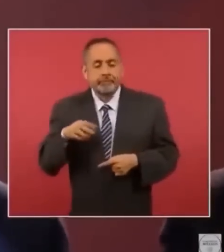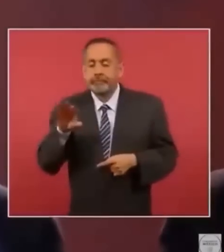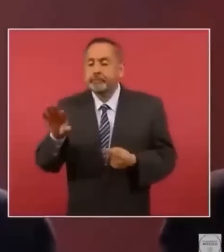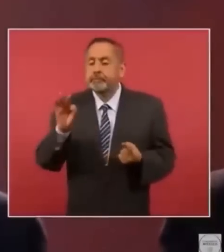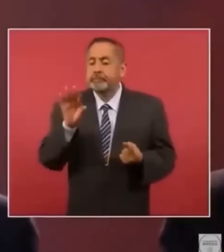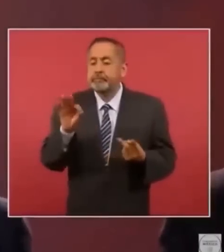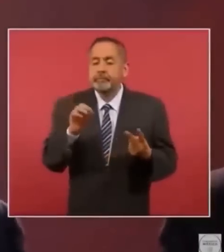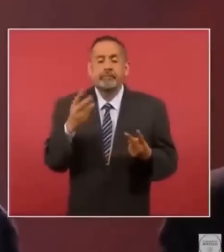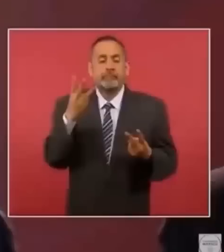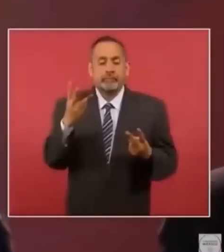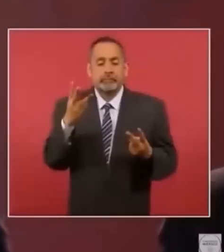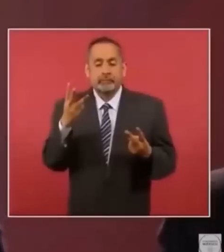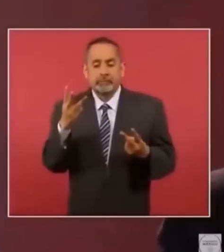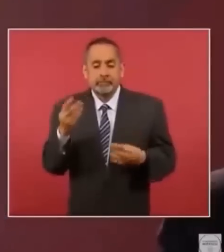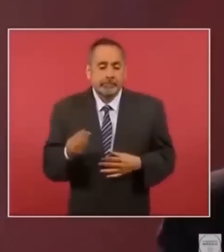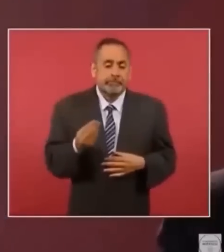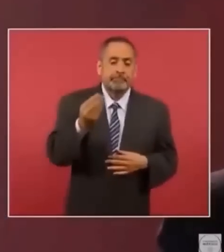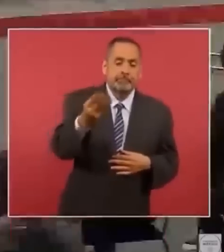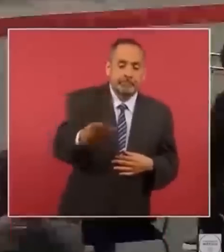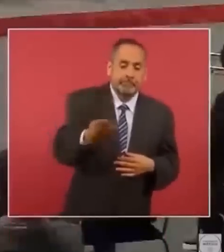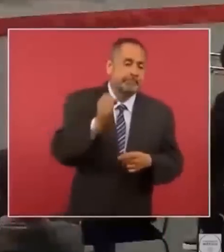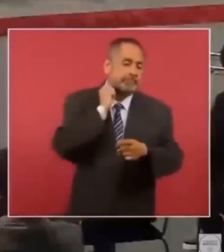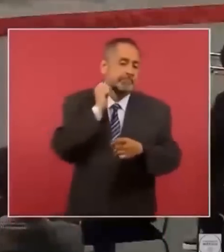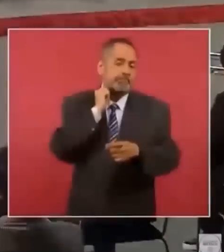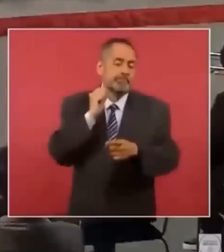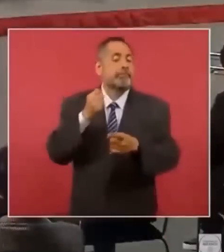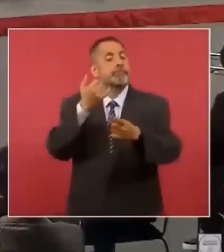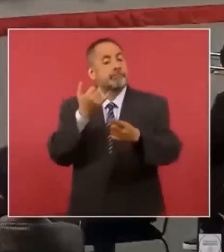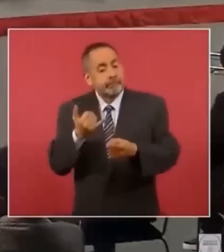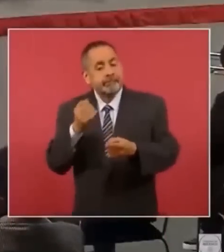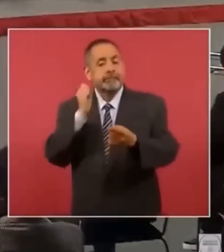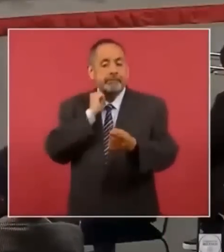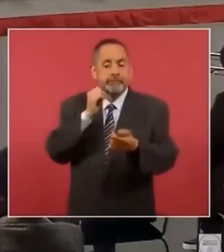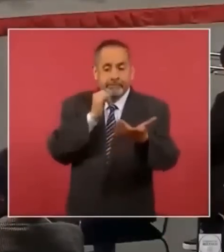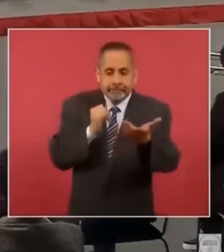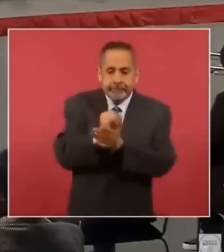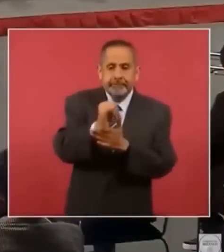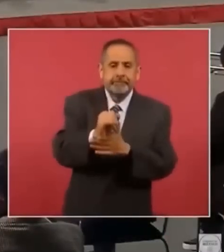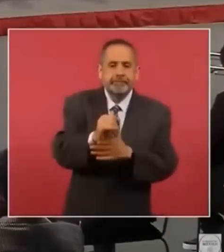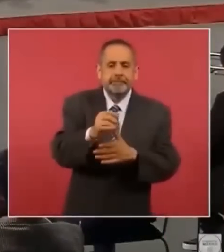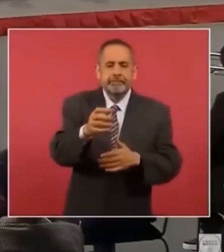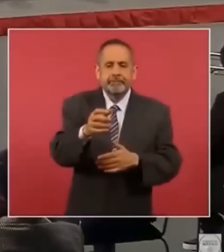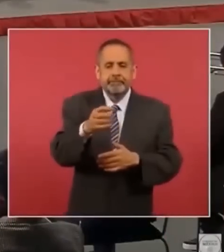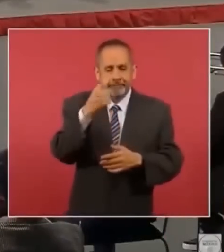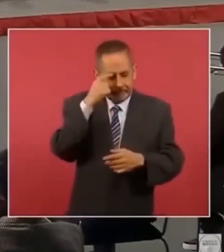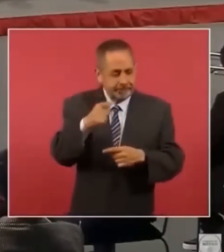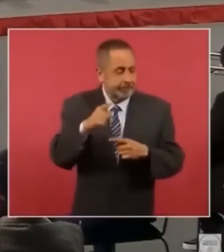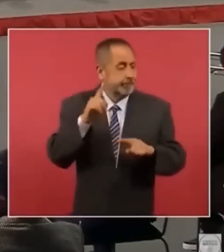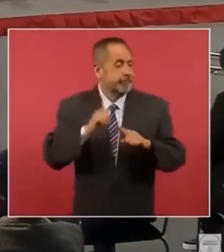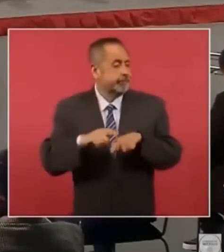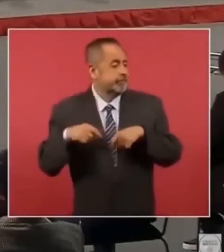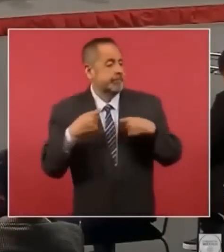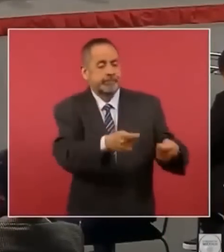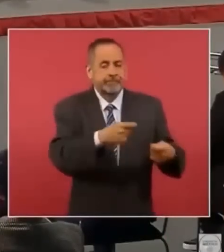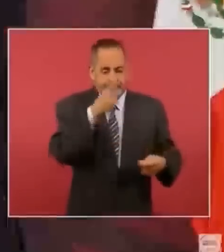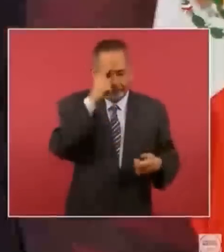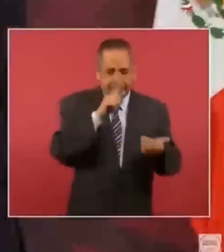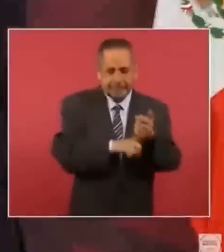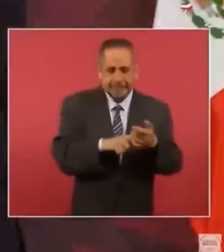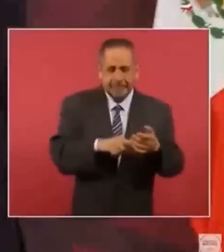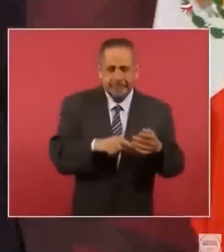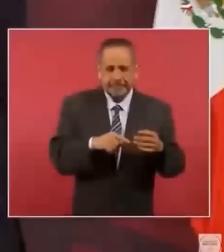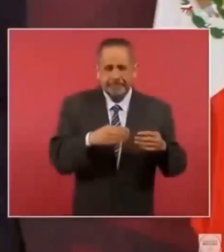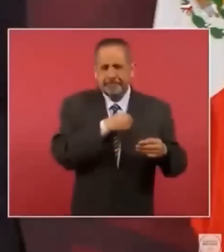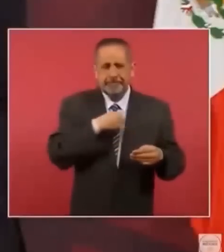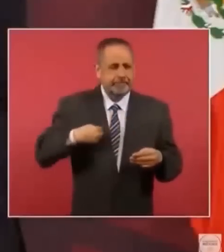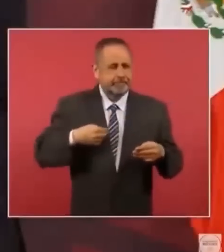3 propuestas al Senado y es el Senado de la República el que decide quién va a estar.